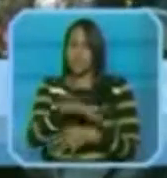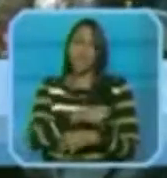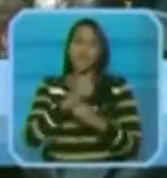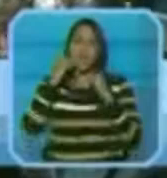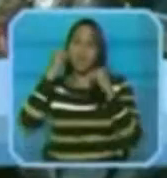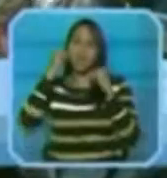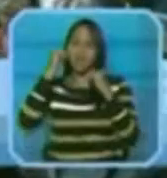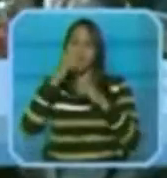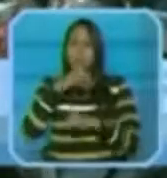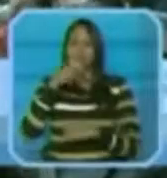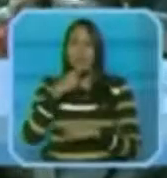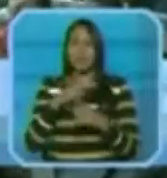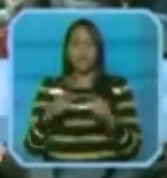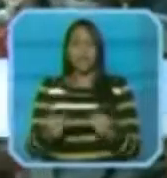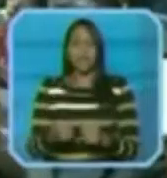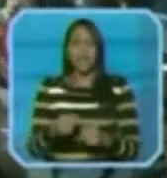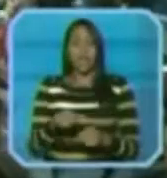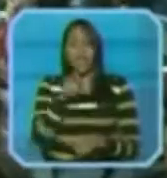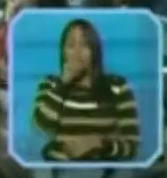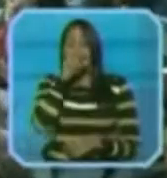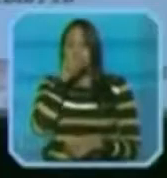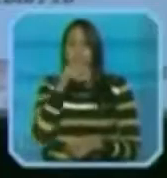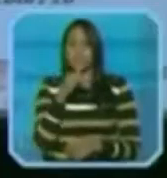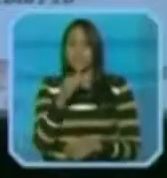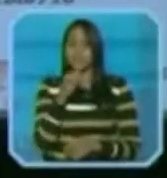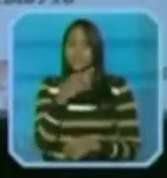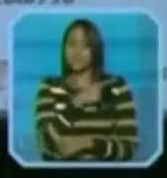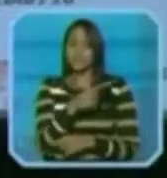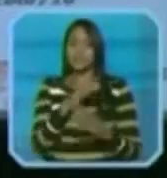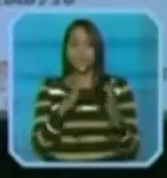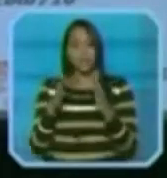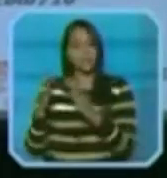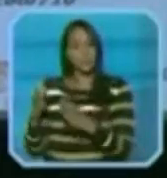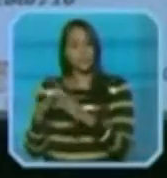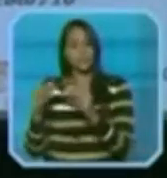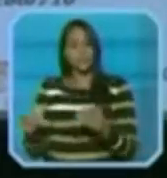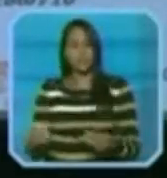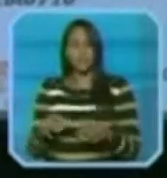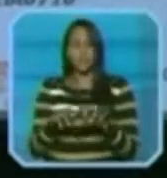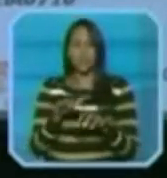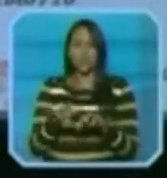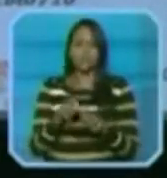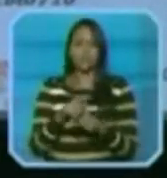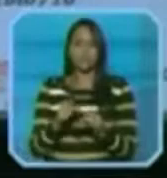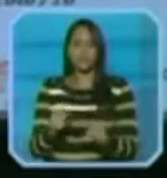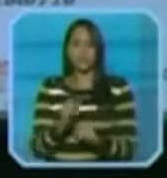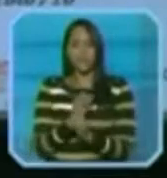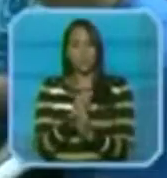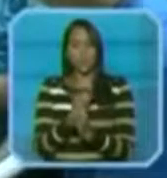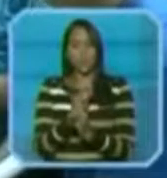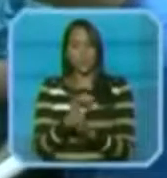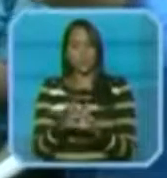los manifestantes. A los tuiteros oficialistas se les instó a organizarse a través de un registro en el portal